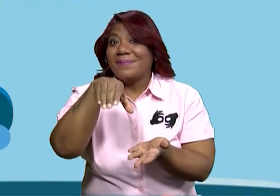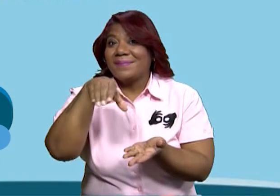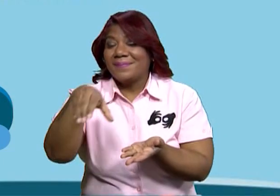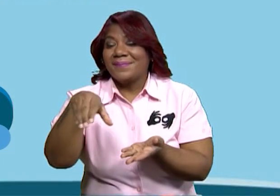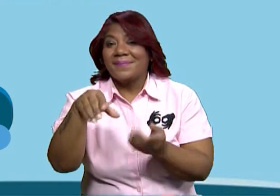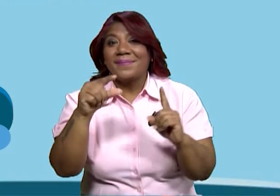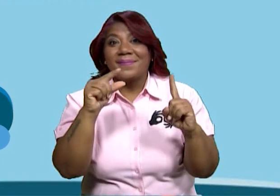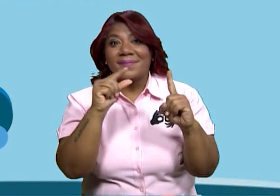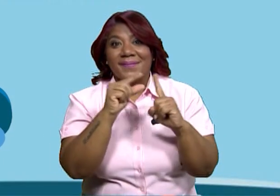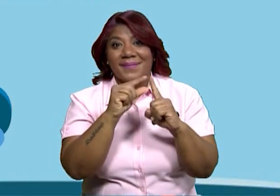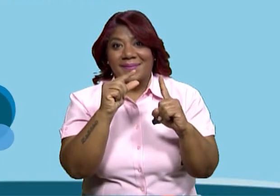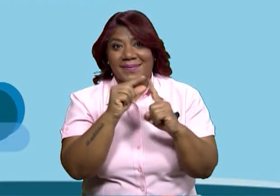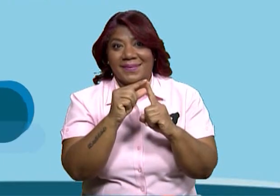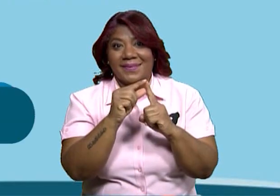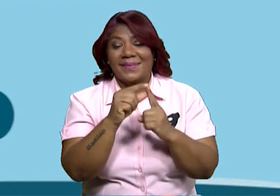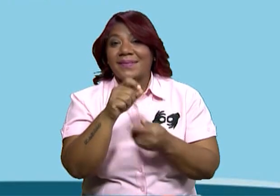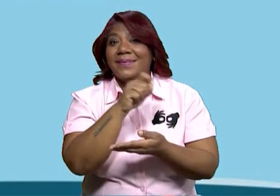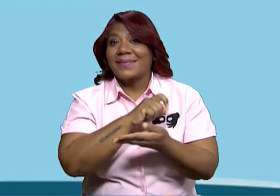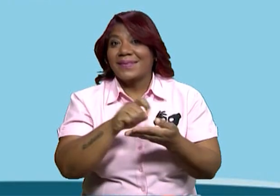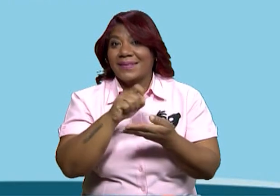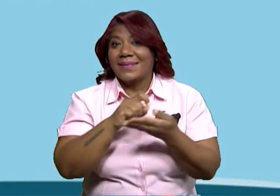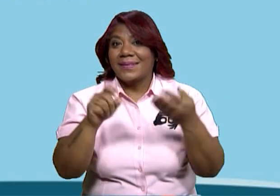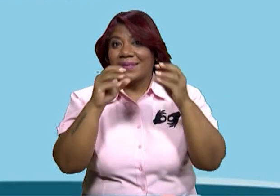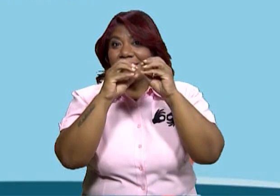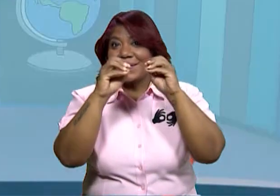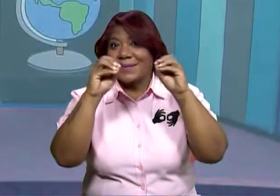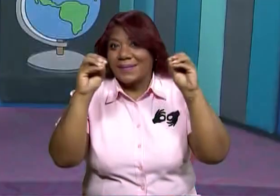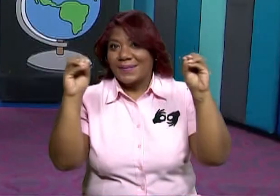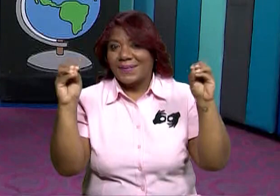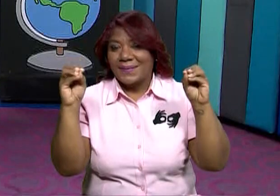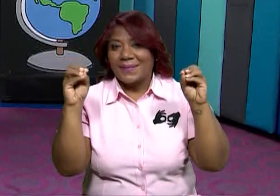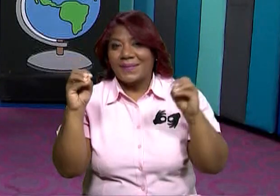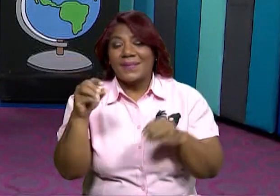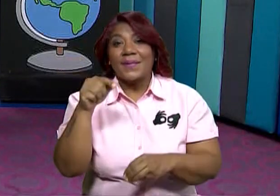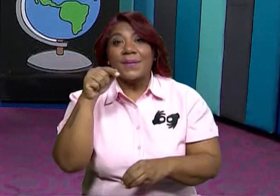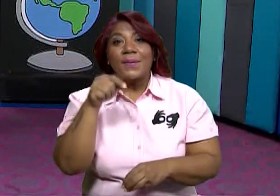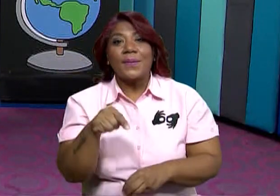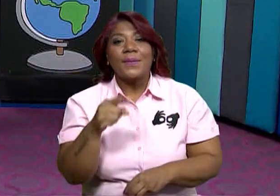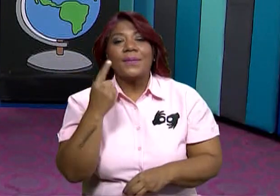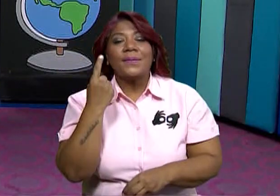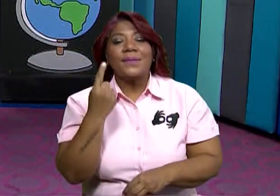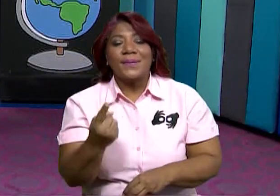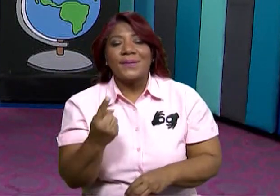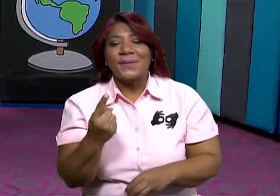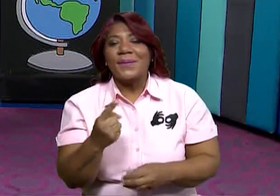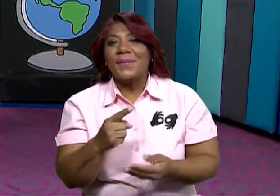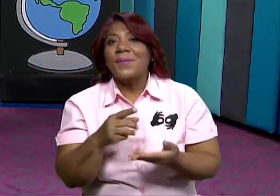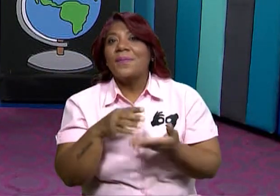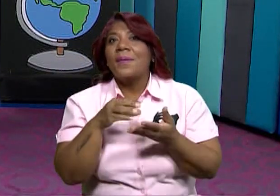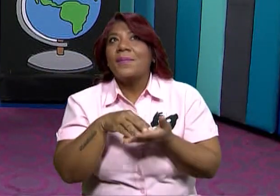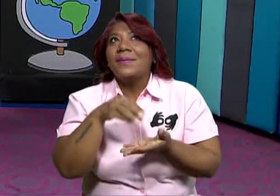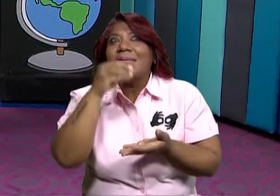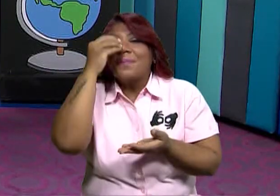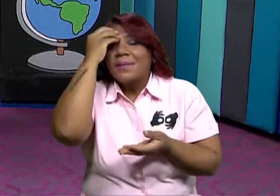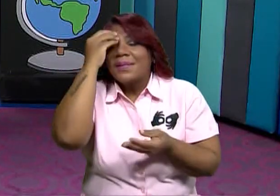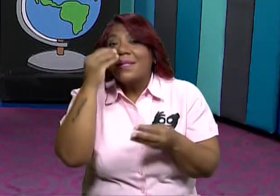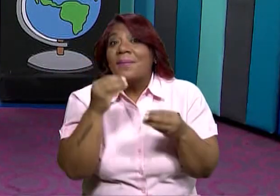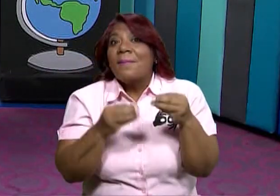palabras, escritura de oraciones. Pero en este caso nos vamos a concentrar en la clasificación de las